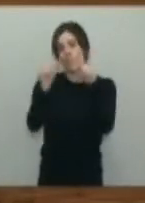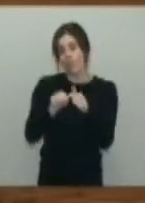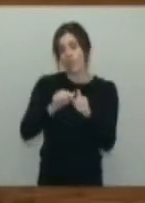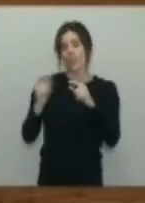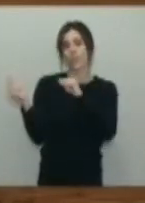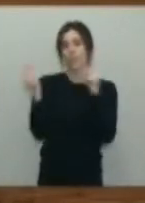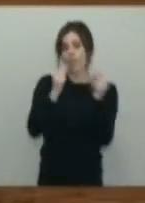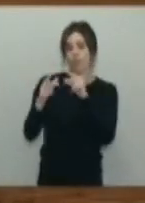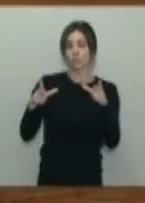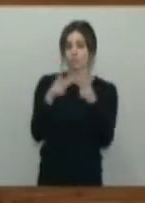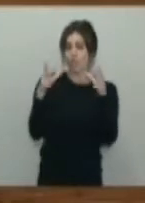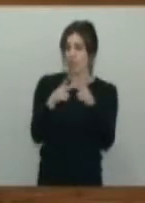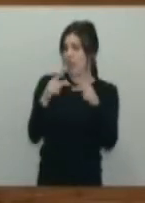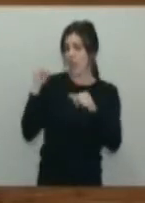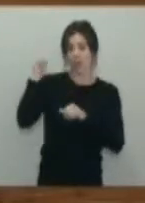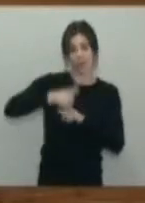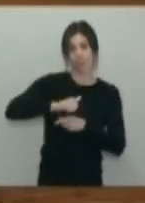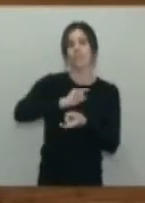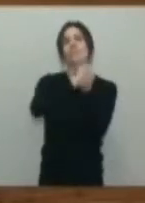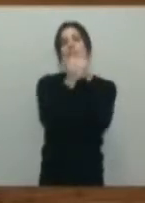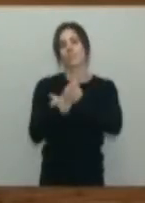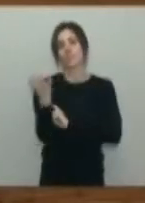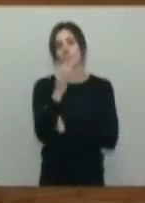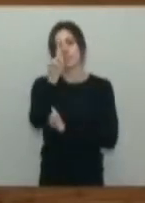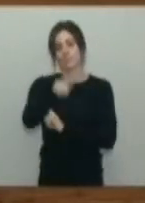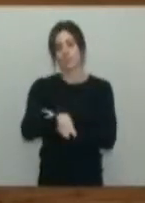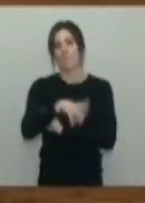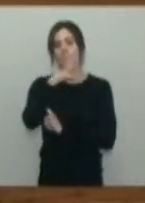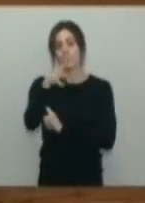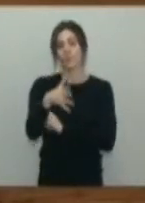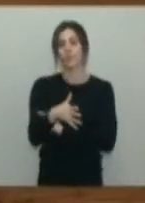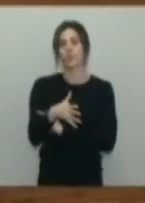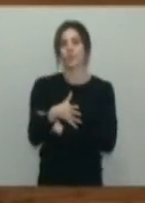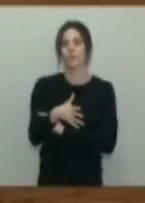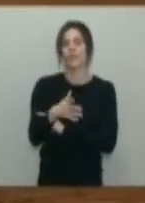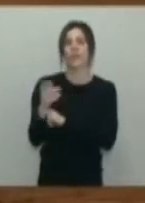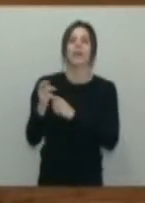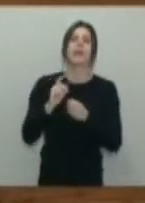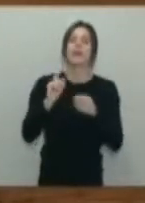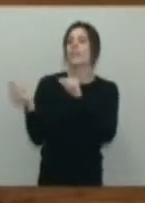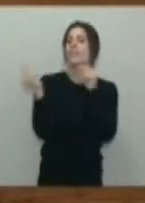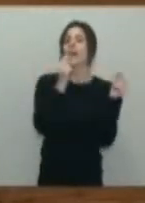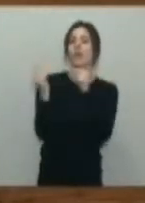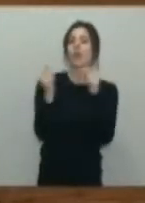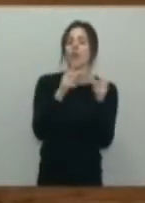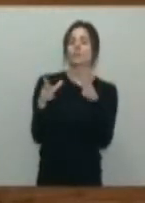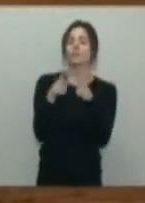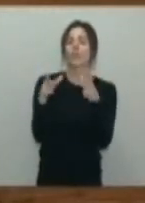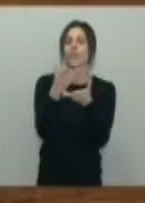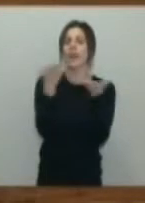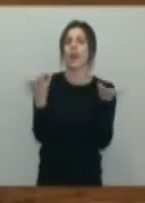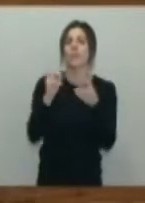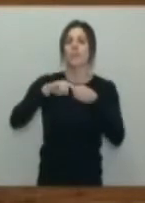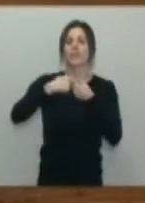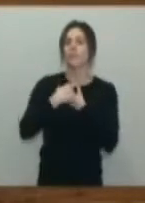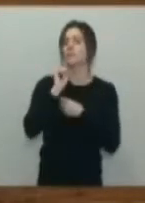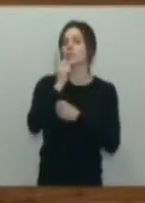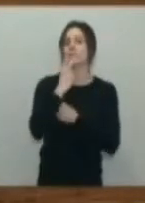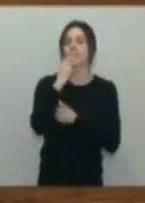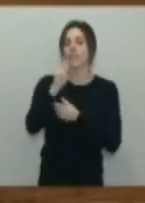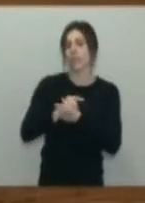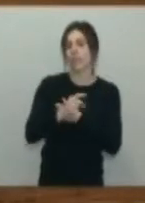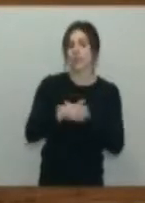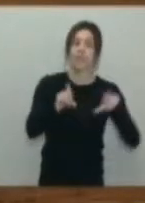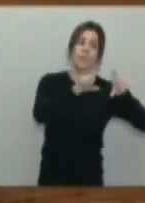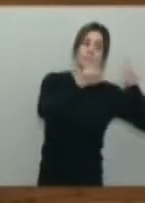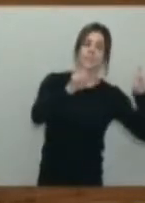que seguimos en Asturias, donde solo reconocemos como interlocutores en este necesario diálogo social a la patronal y